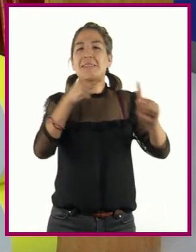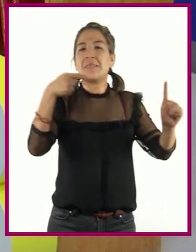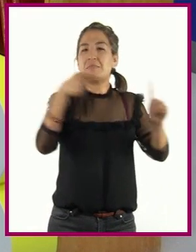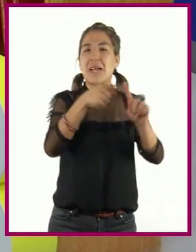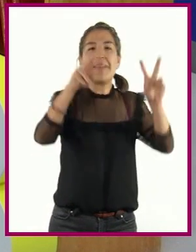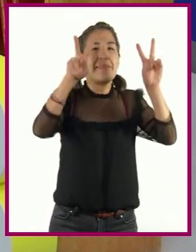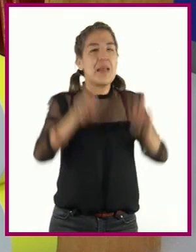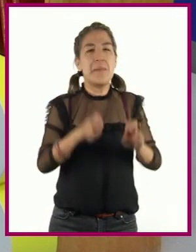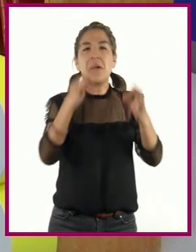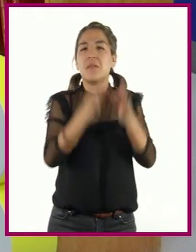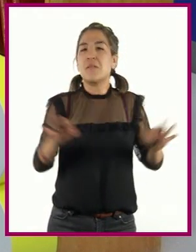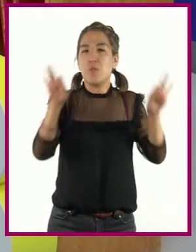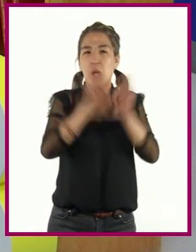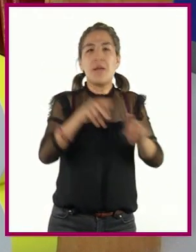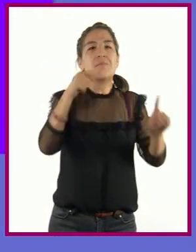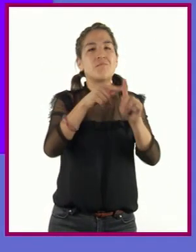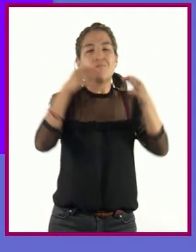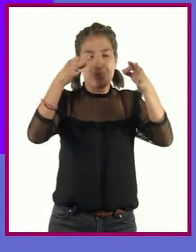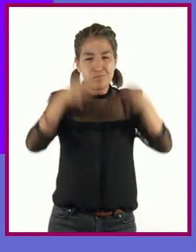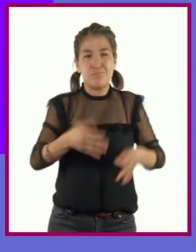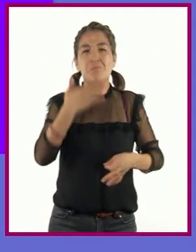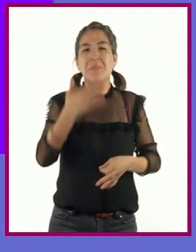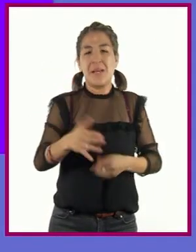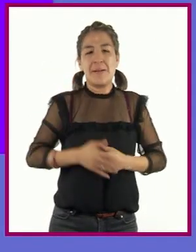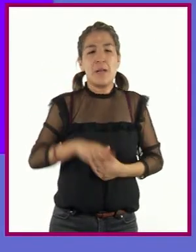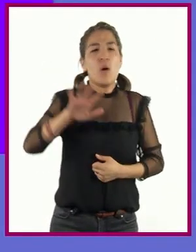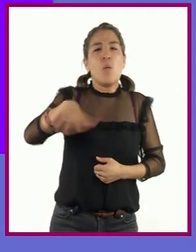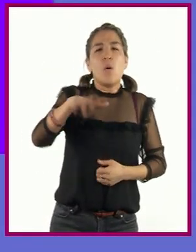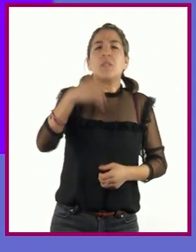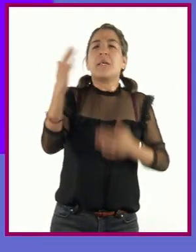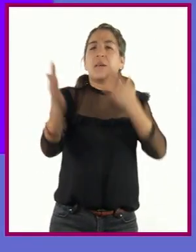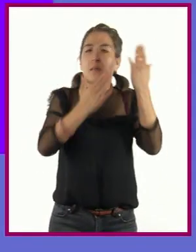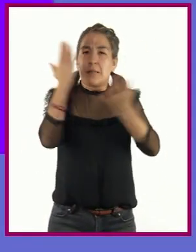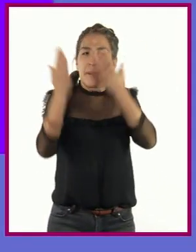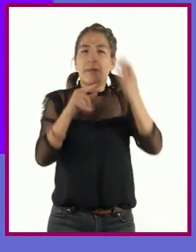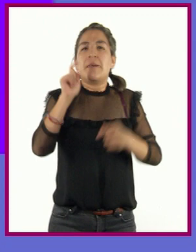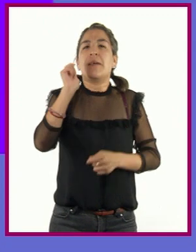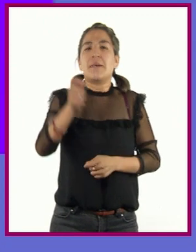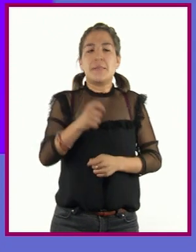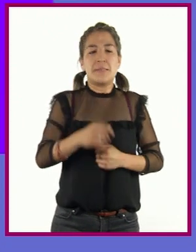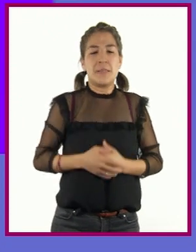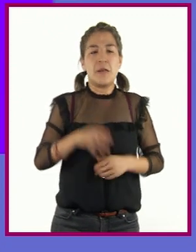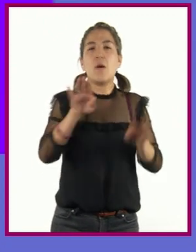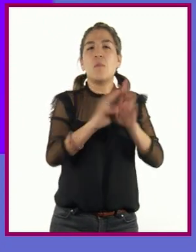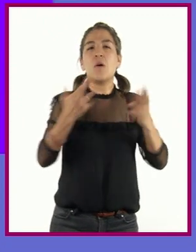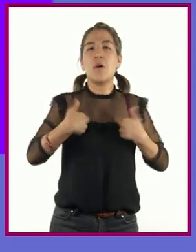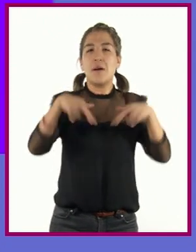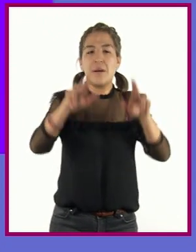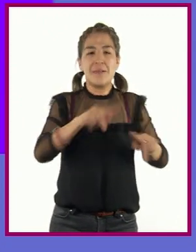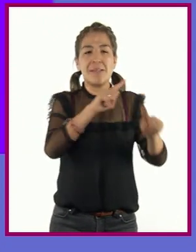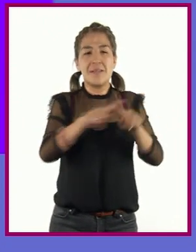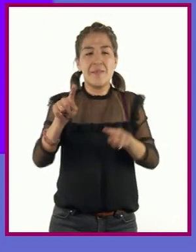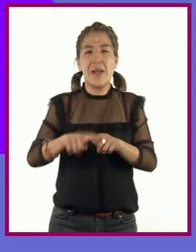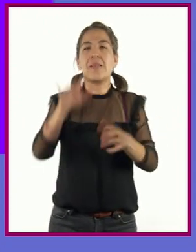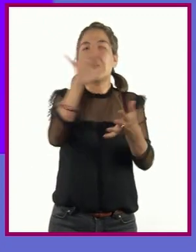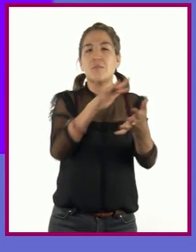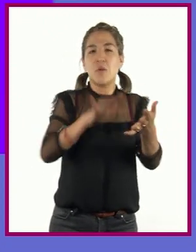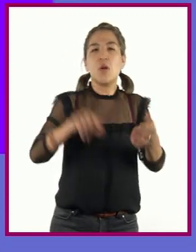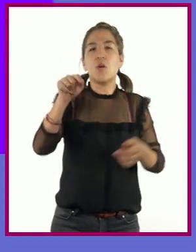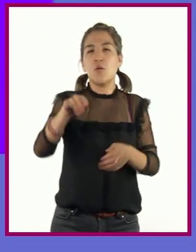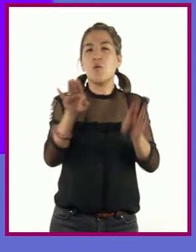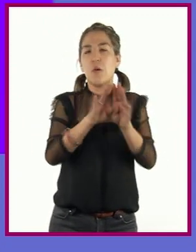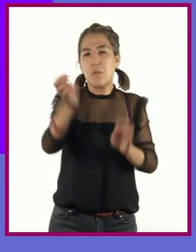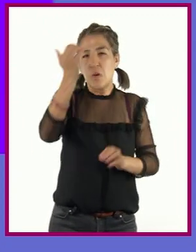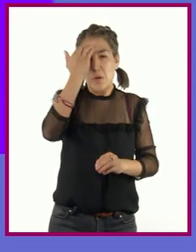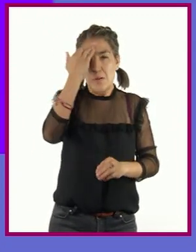fiable y contrastada. Los buscadores académicos representan páginas académicas en diversas áreas del